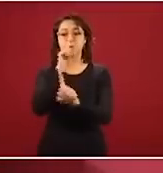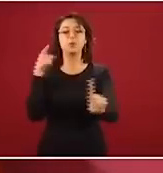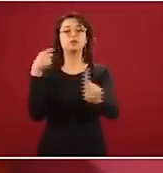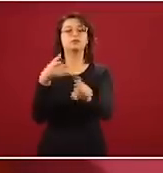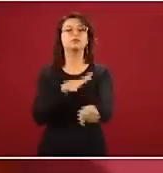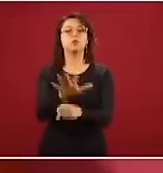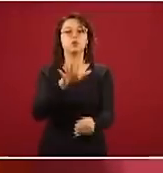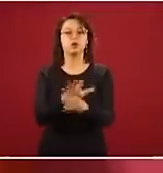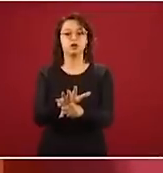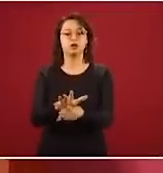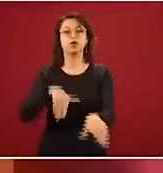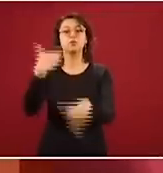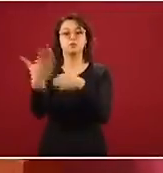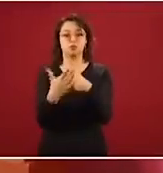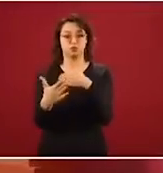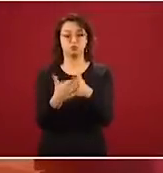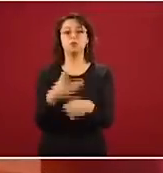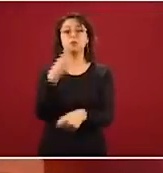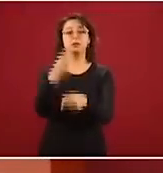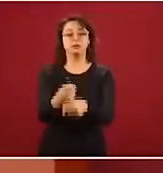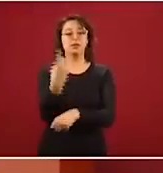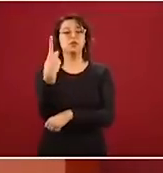diciembre de este año